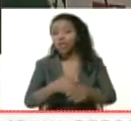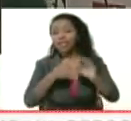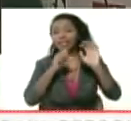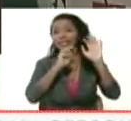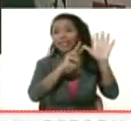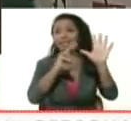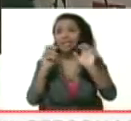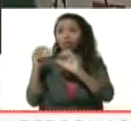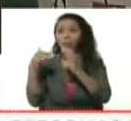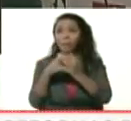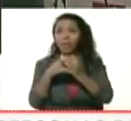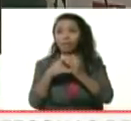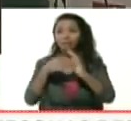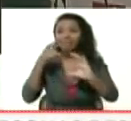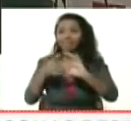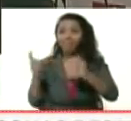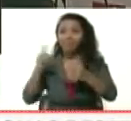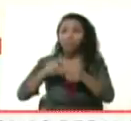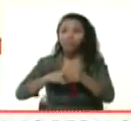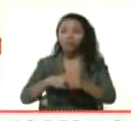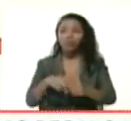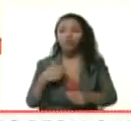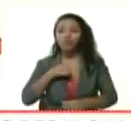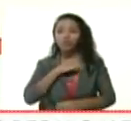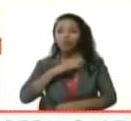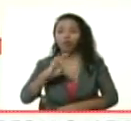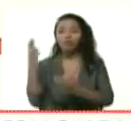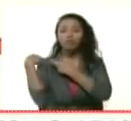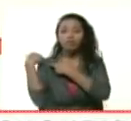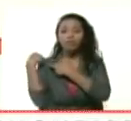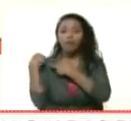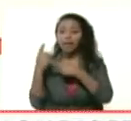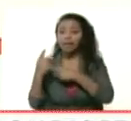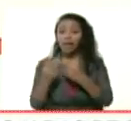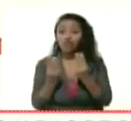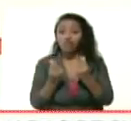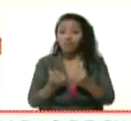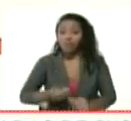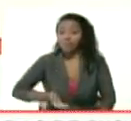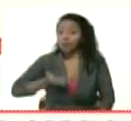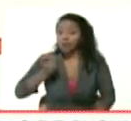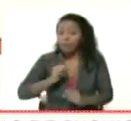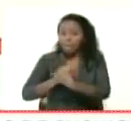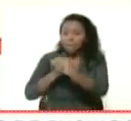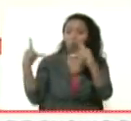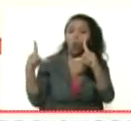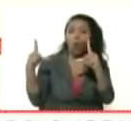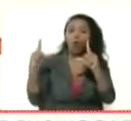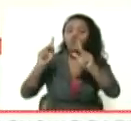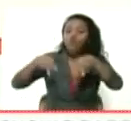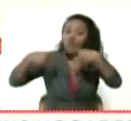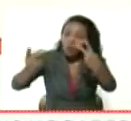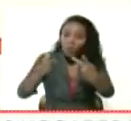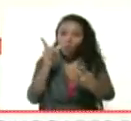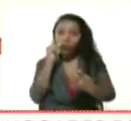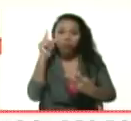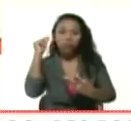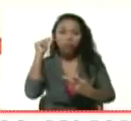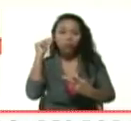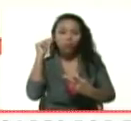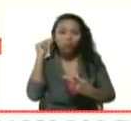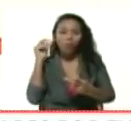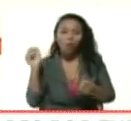6.700.000 carnetizados llevamos nosotros. Una cifra impresionante de nuevas y nuevos carnetizados